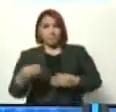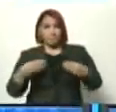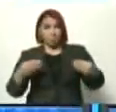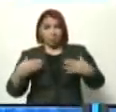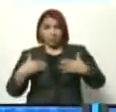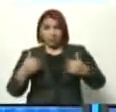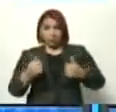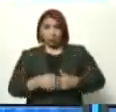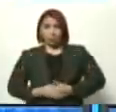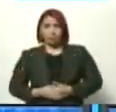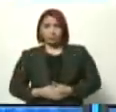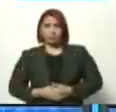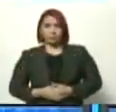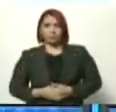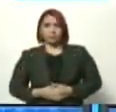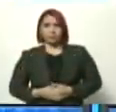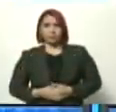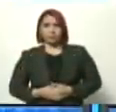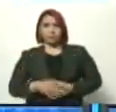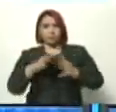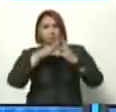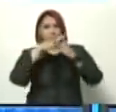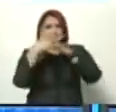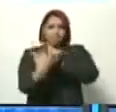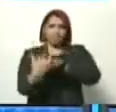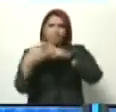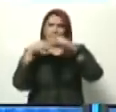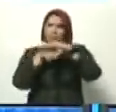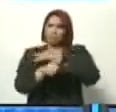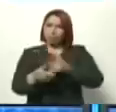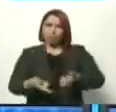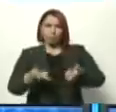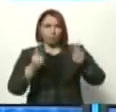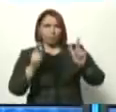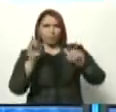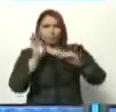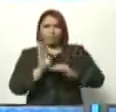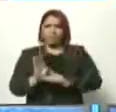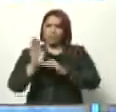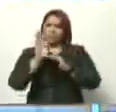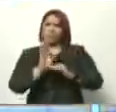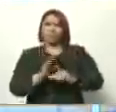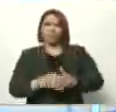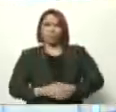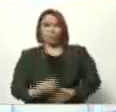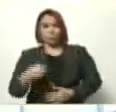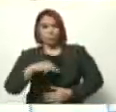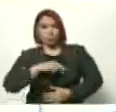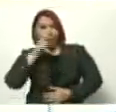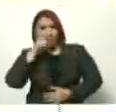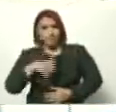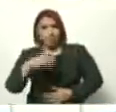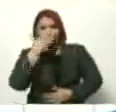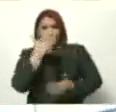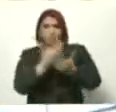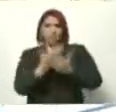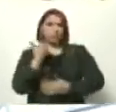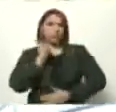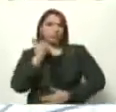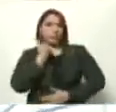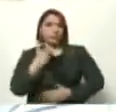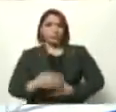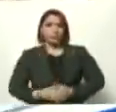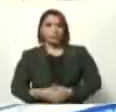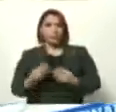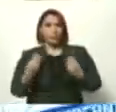salud, barrio adentro, lo que ha permitido la protección de nuestro pueblo frente a la pandemia. Y